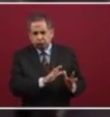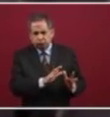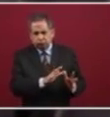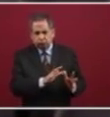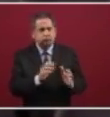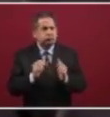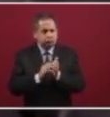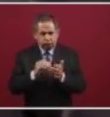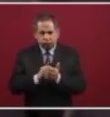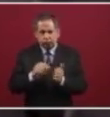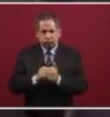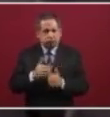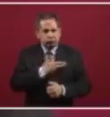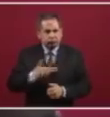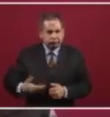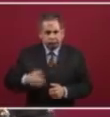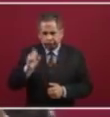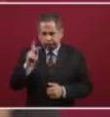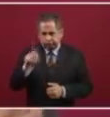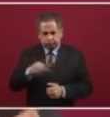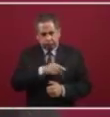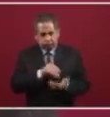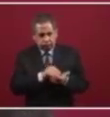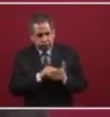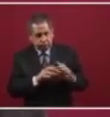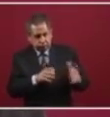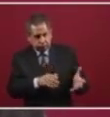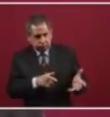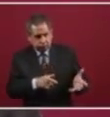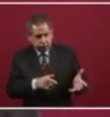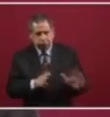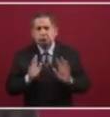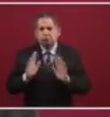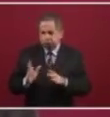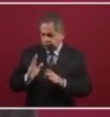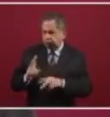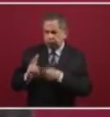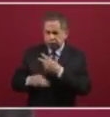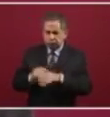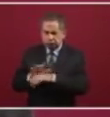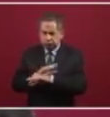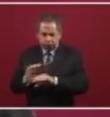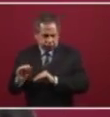Peña, y ya estamos